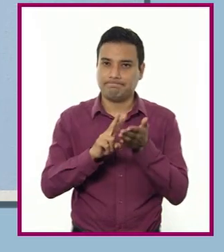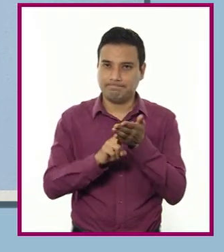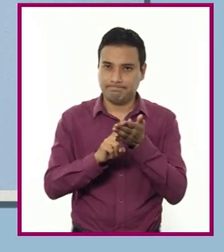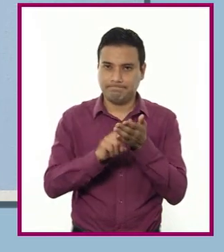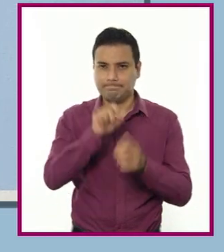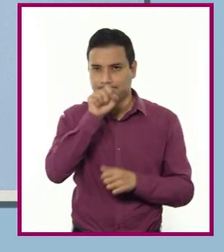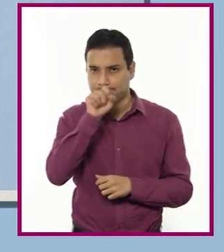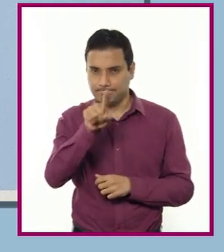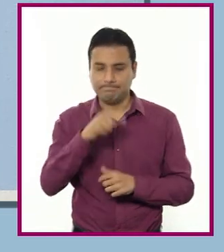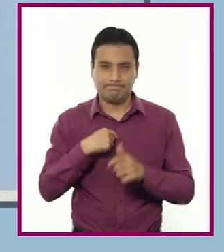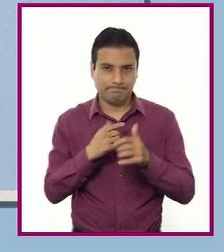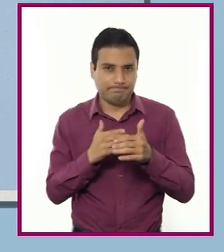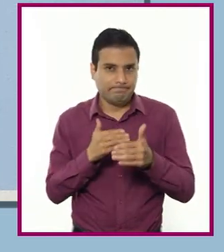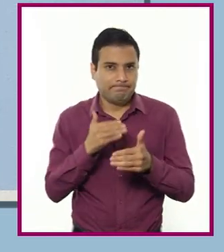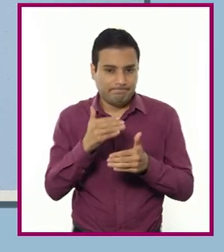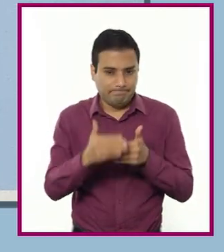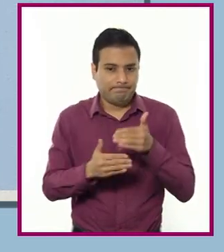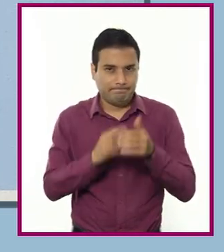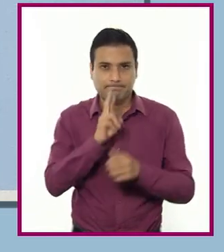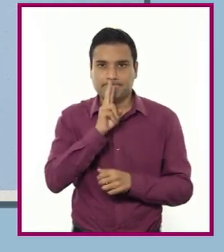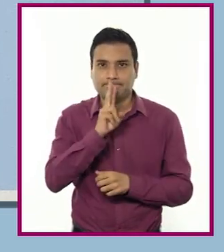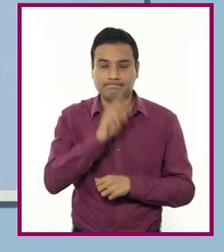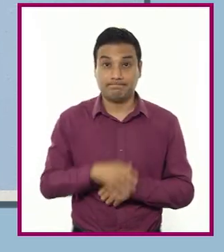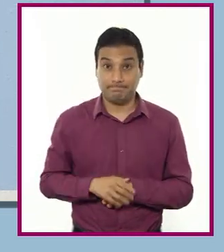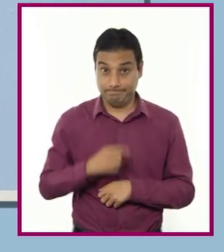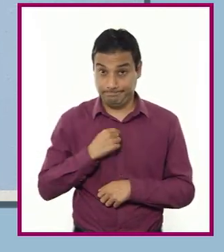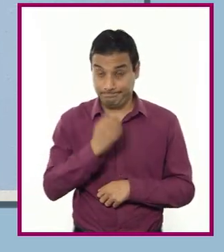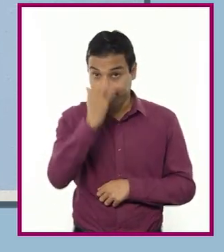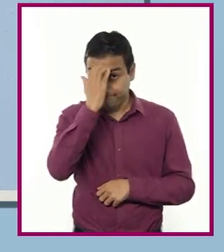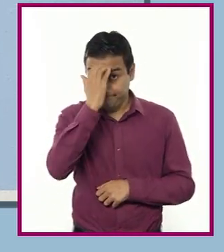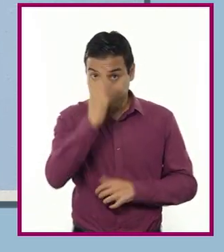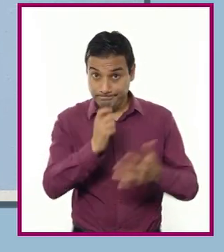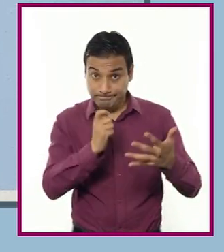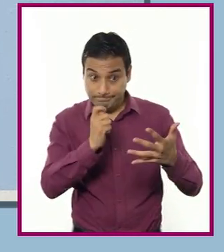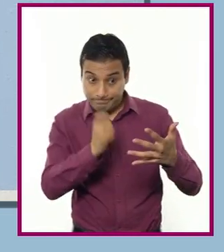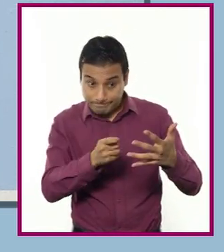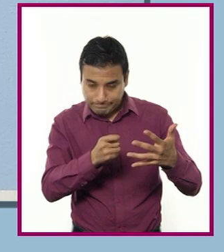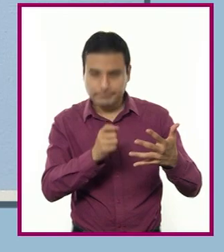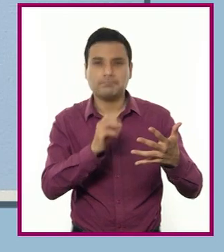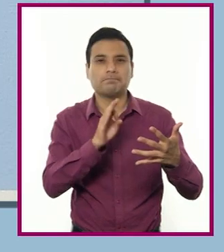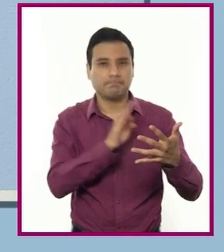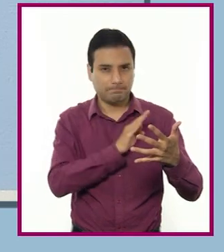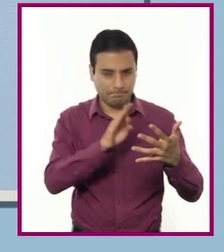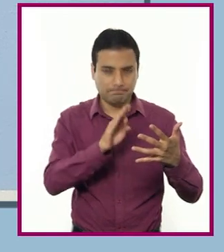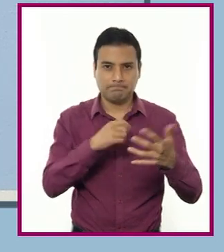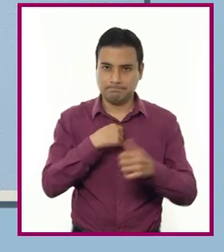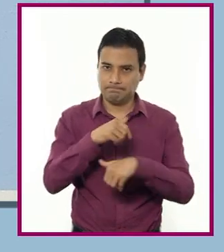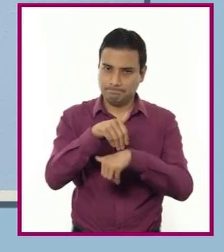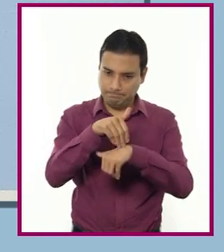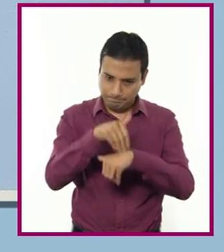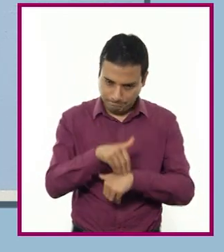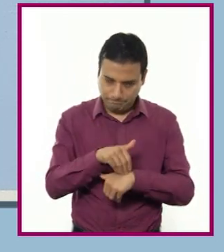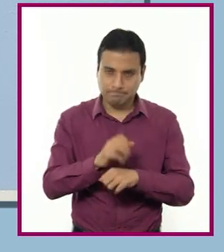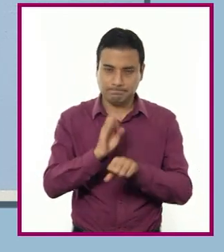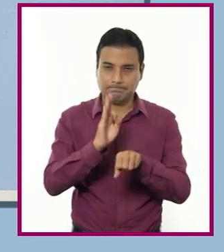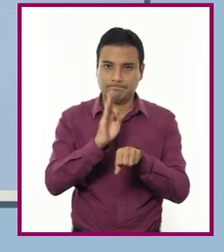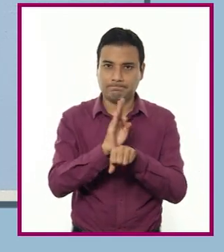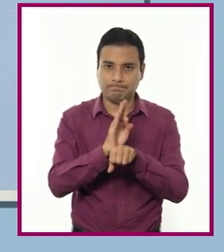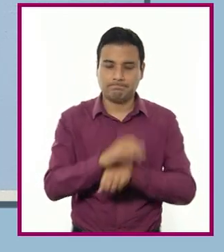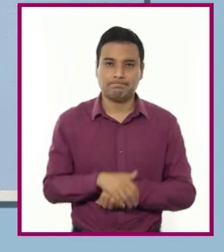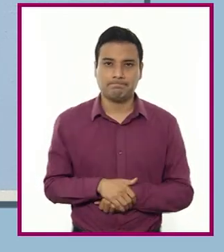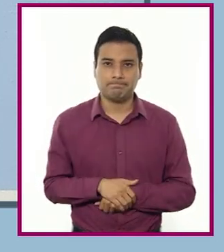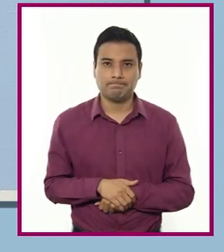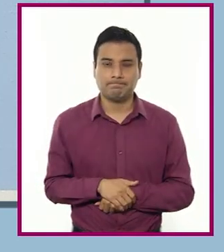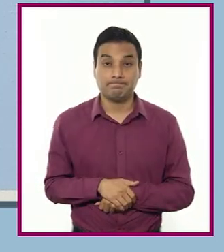nuestro desarrollo pleno. Conocerlos permite ejercerlos y defenderlos también. Pero no solo eso, en esta